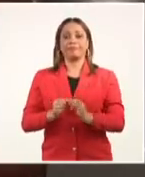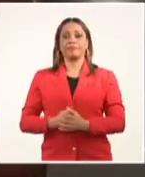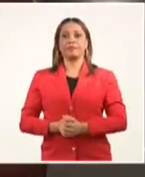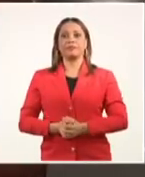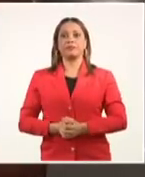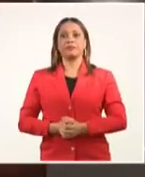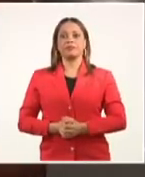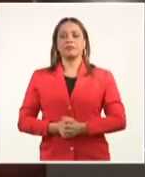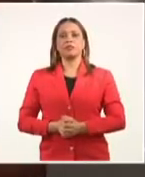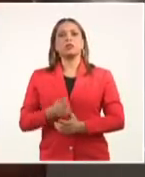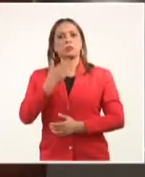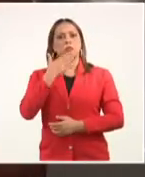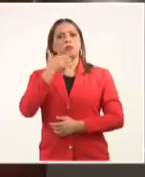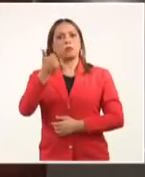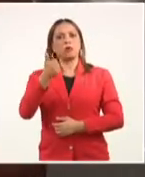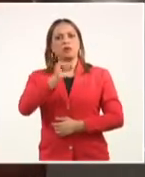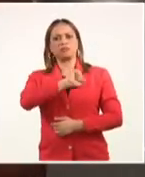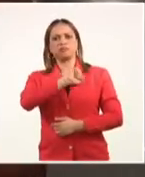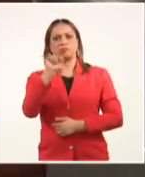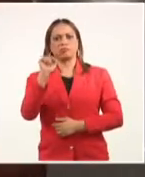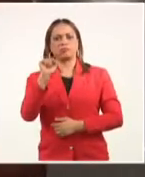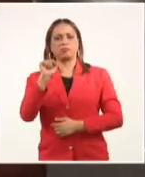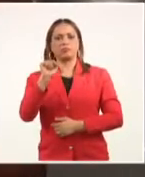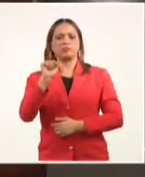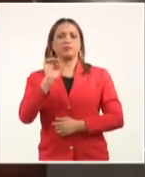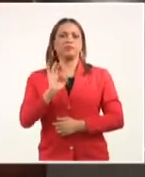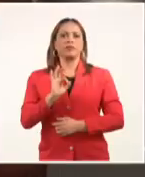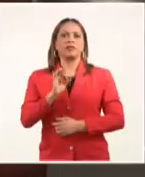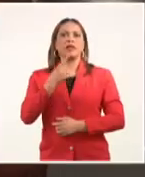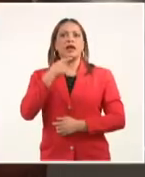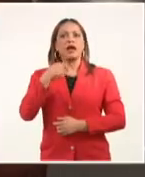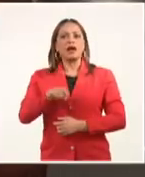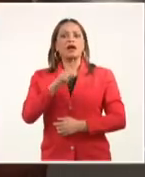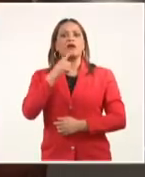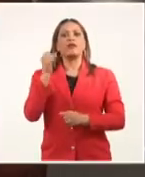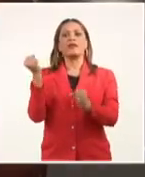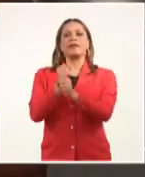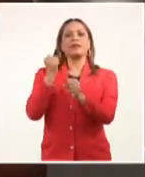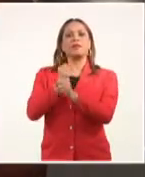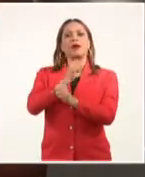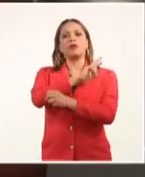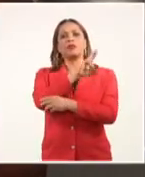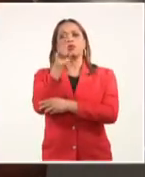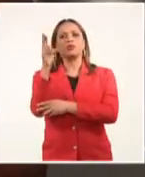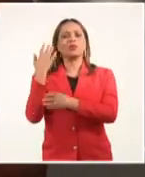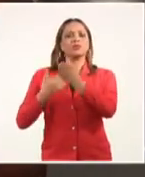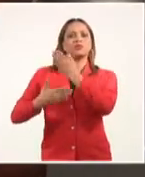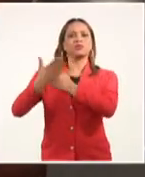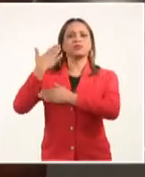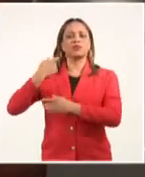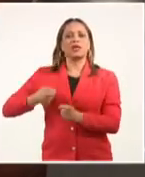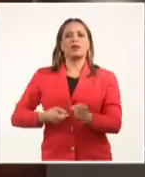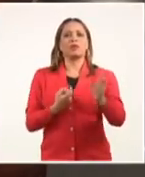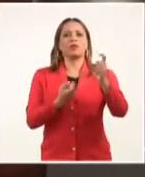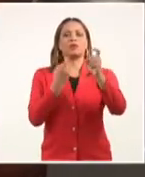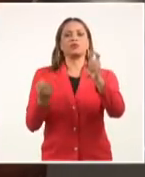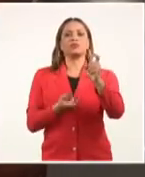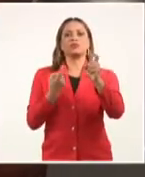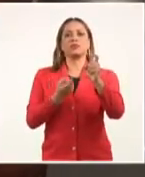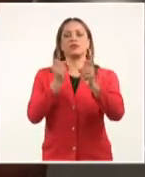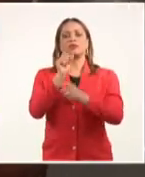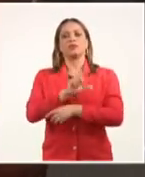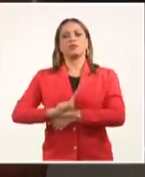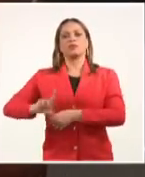Pero ha valido la pena. La obra de la revolución y sus conquistas sociales, aún